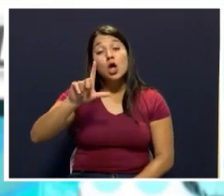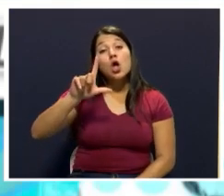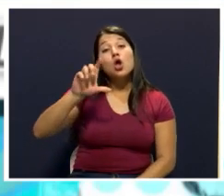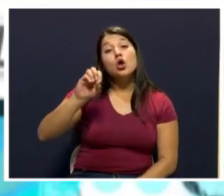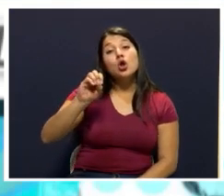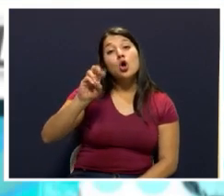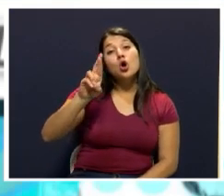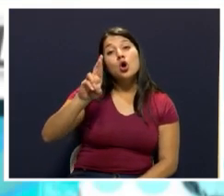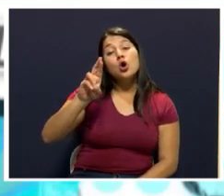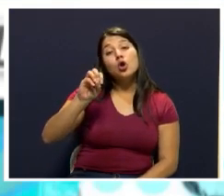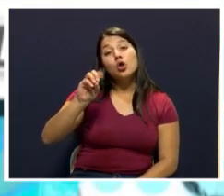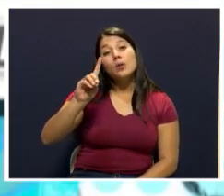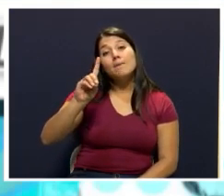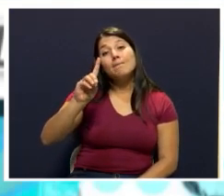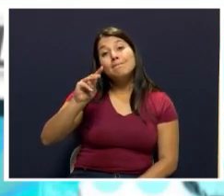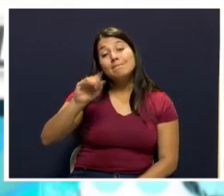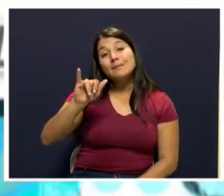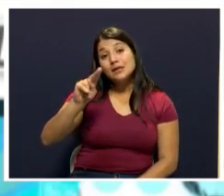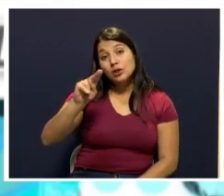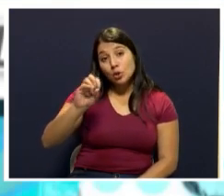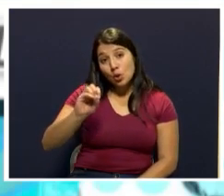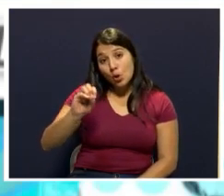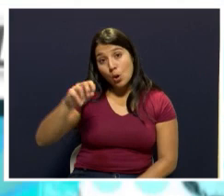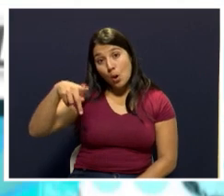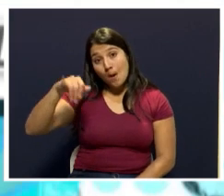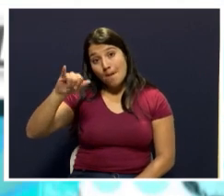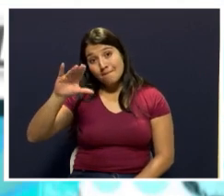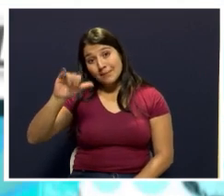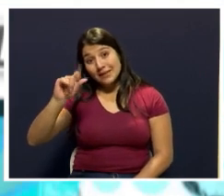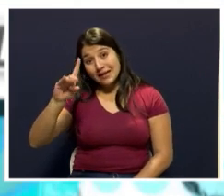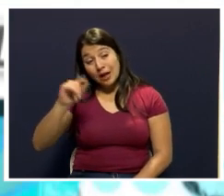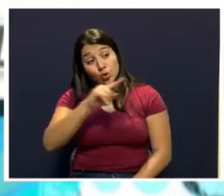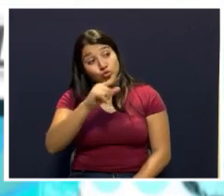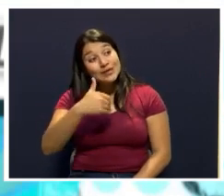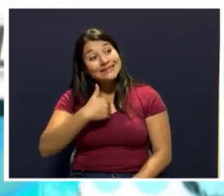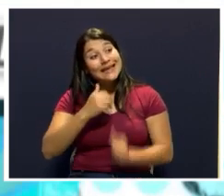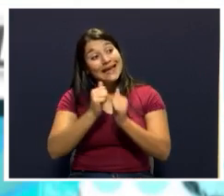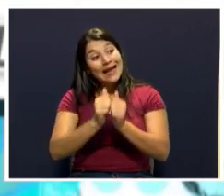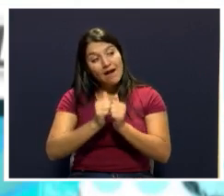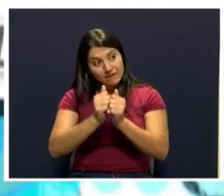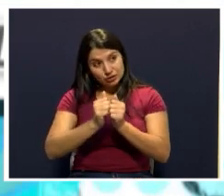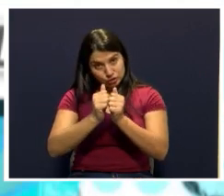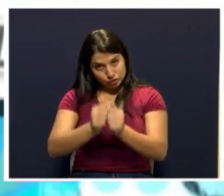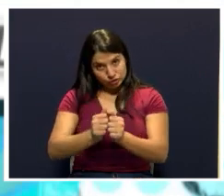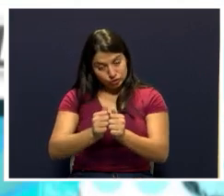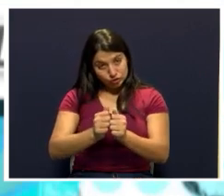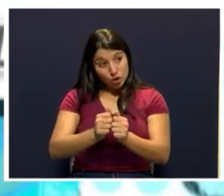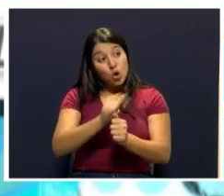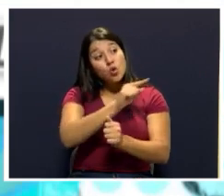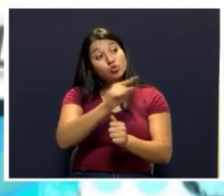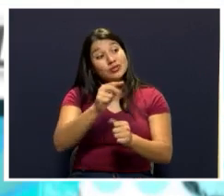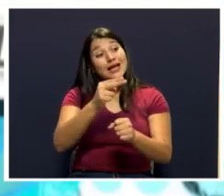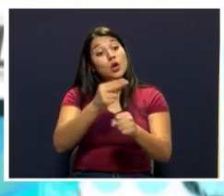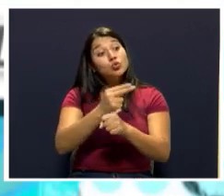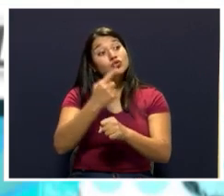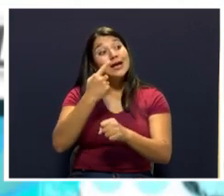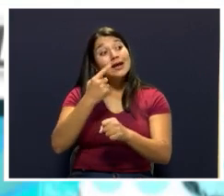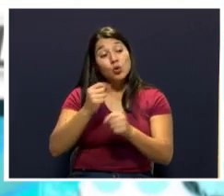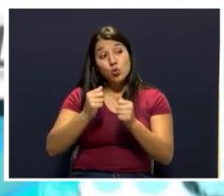una cuadrilla de caballos muy especiales que utilizan usualmente para la producción de sueros